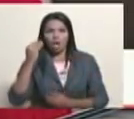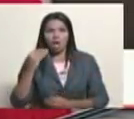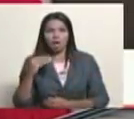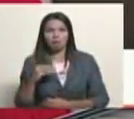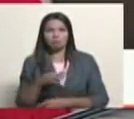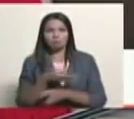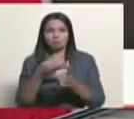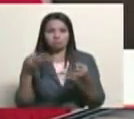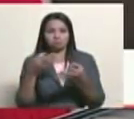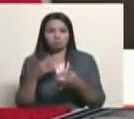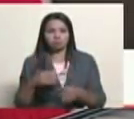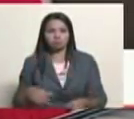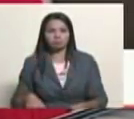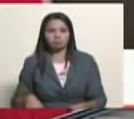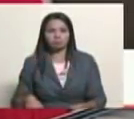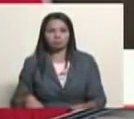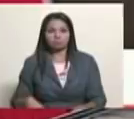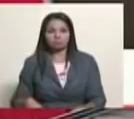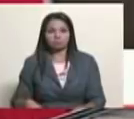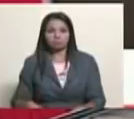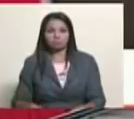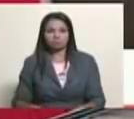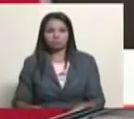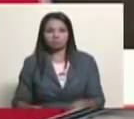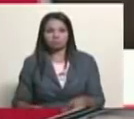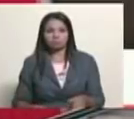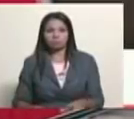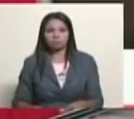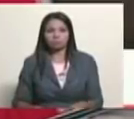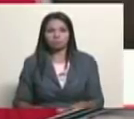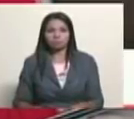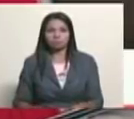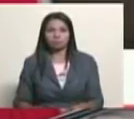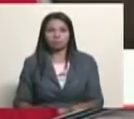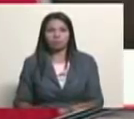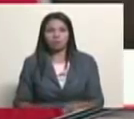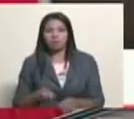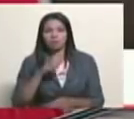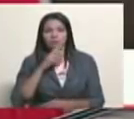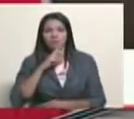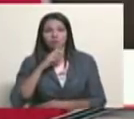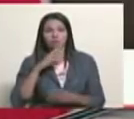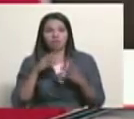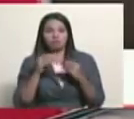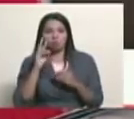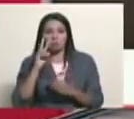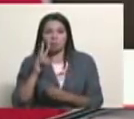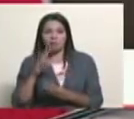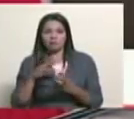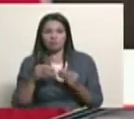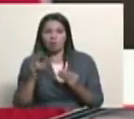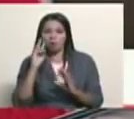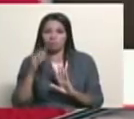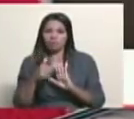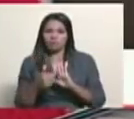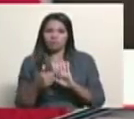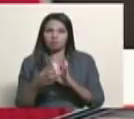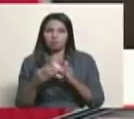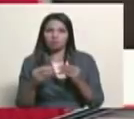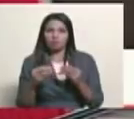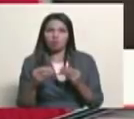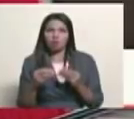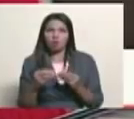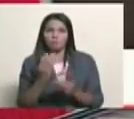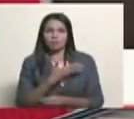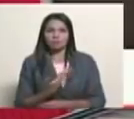superlativa. Nuestro pueblo se ha crecido en las dificultades, lo podemos palpar, reconociendo, presidente, los problemas